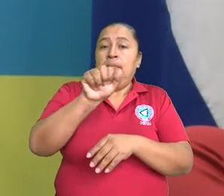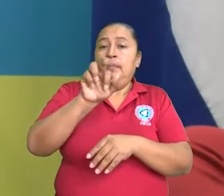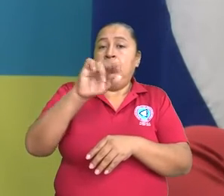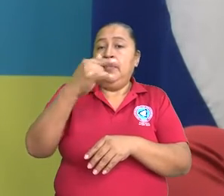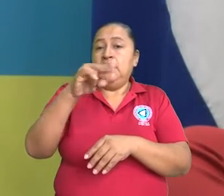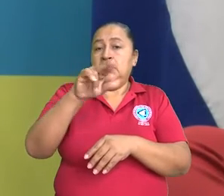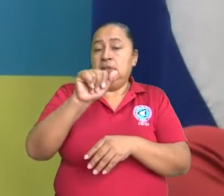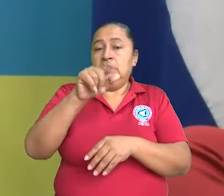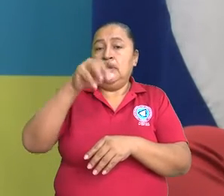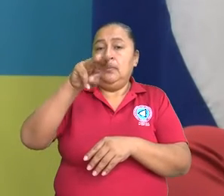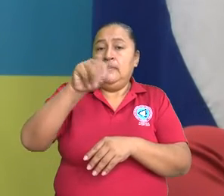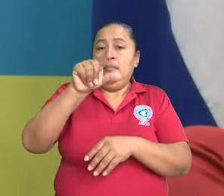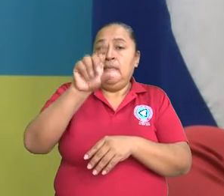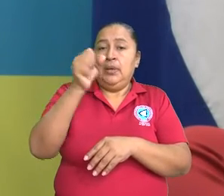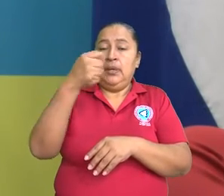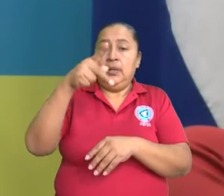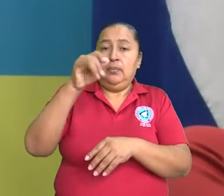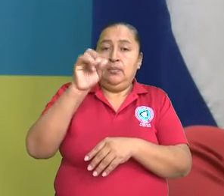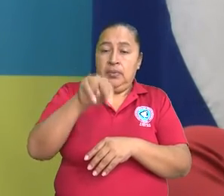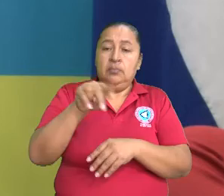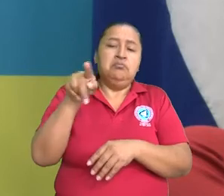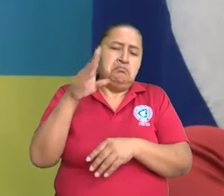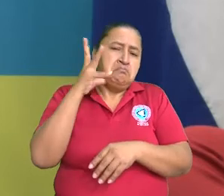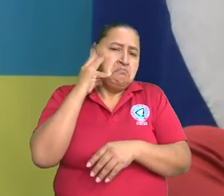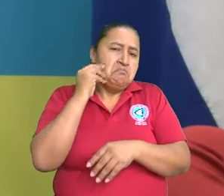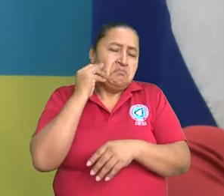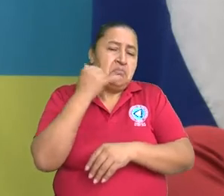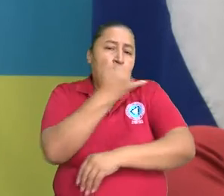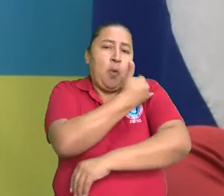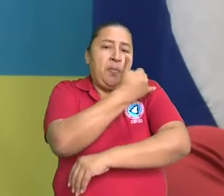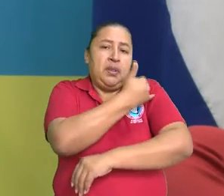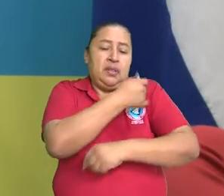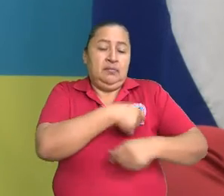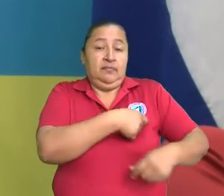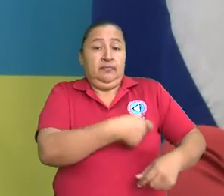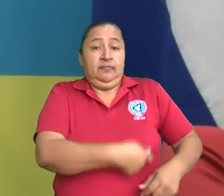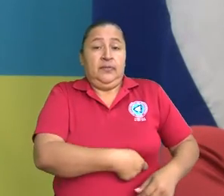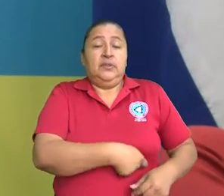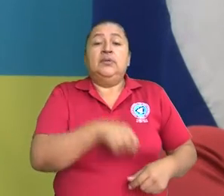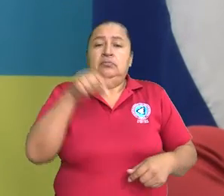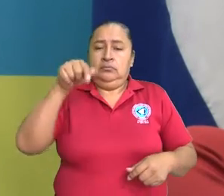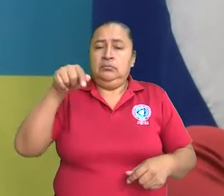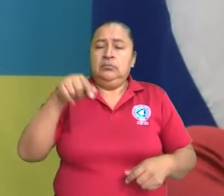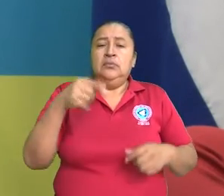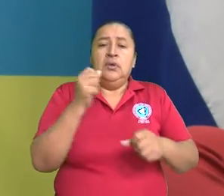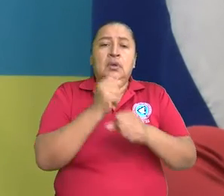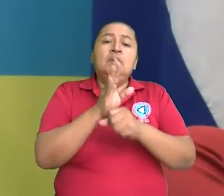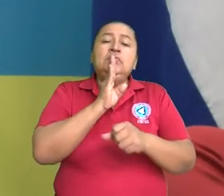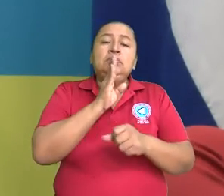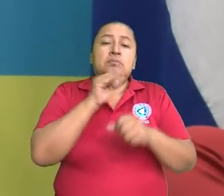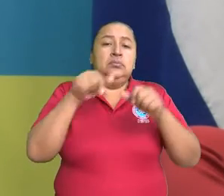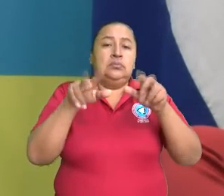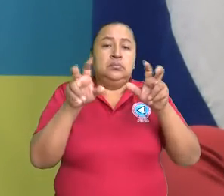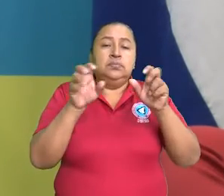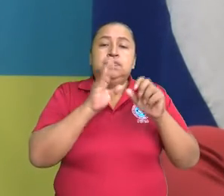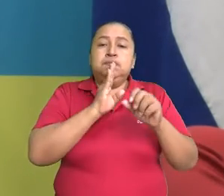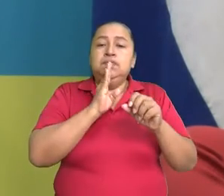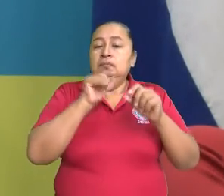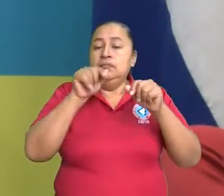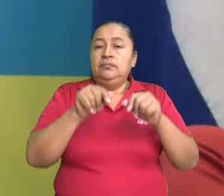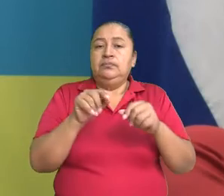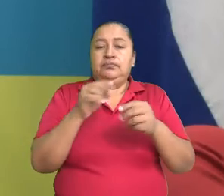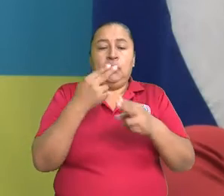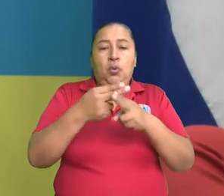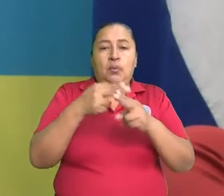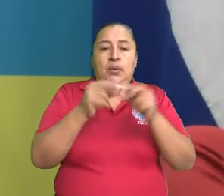Malespín, una experta del Hospital Berta Calderón. Con ella estamos conversando sobre las